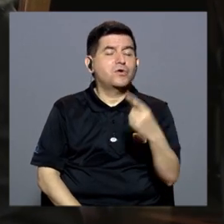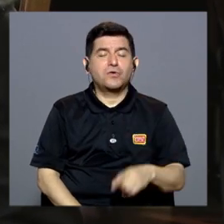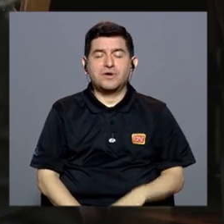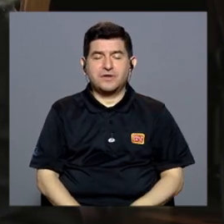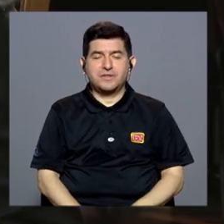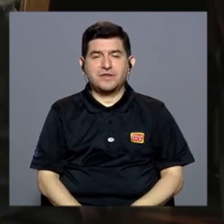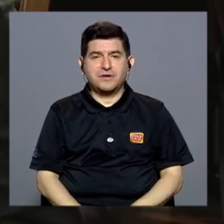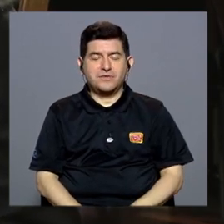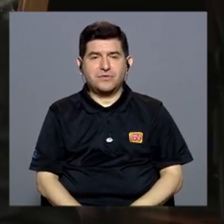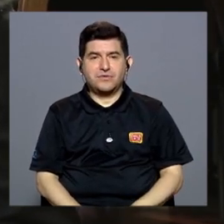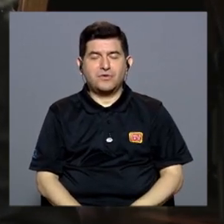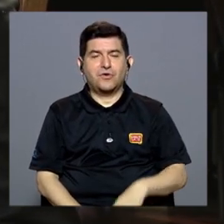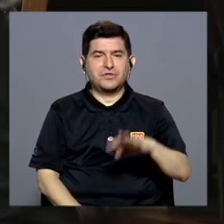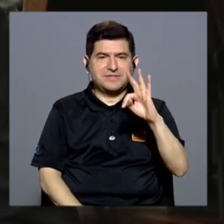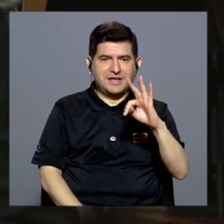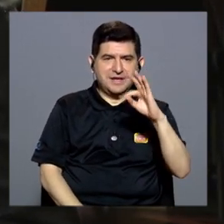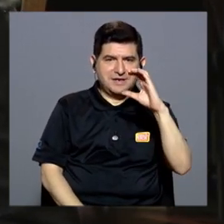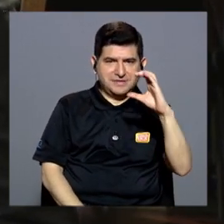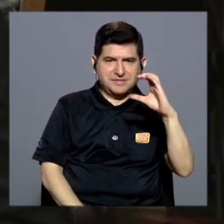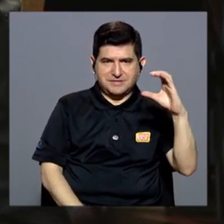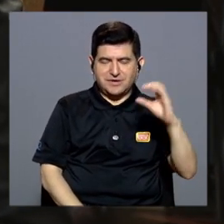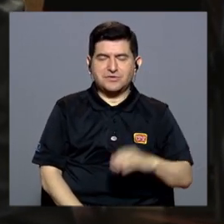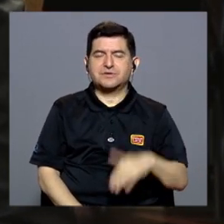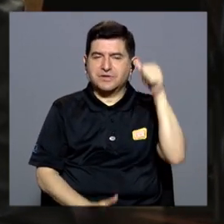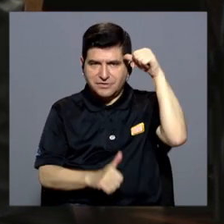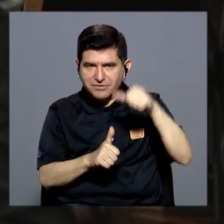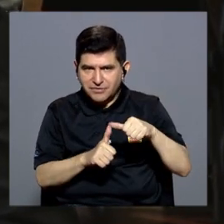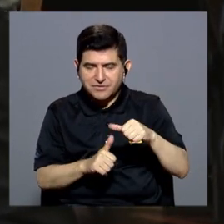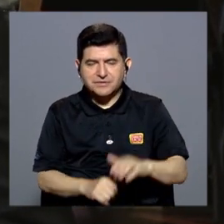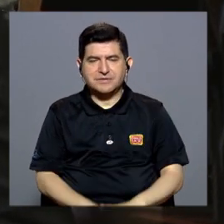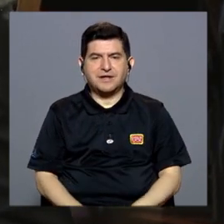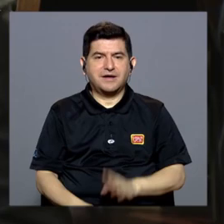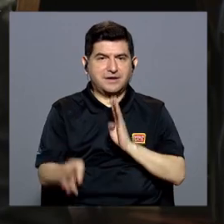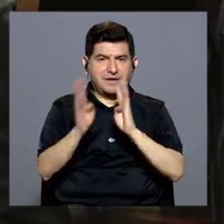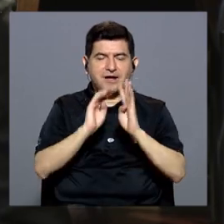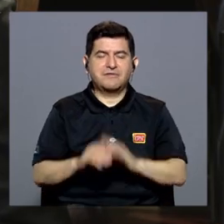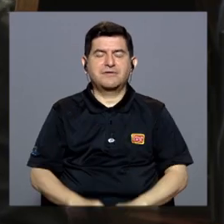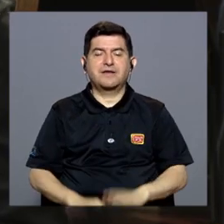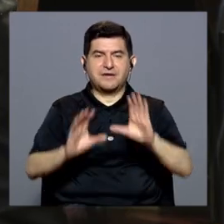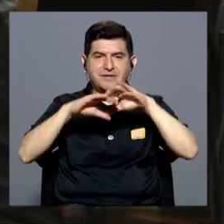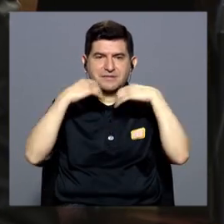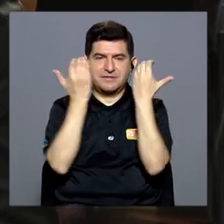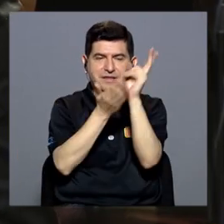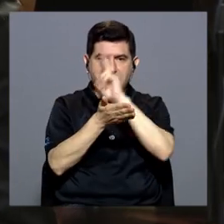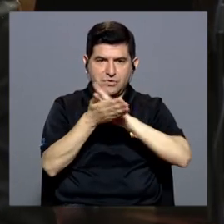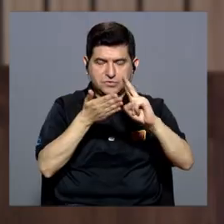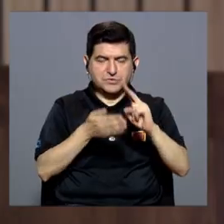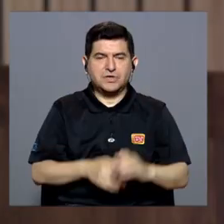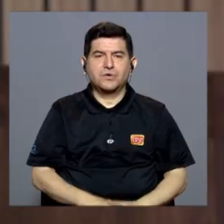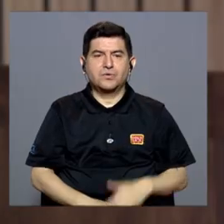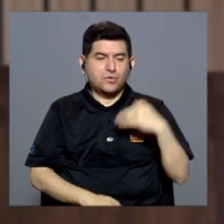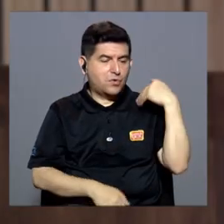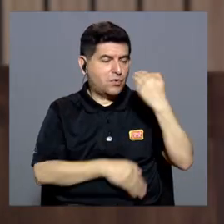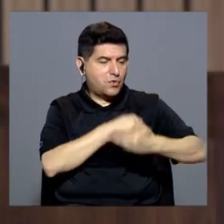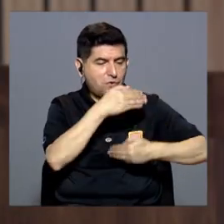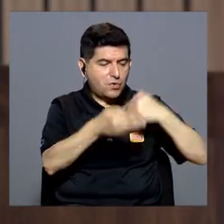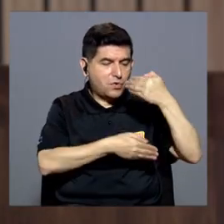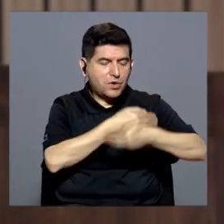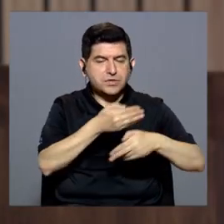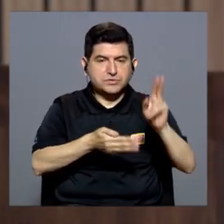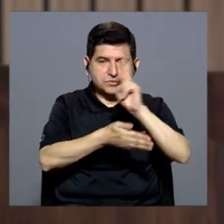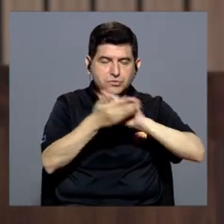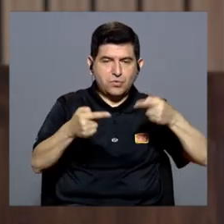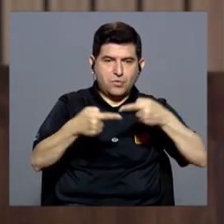este caso también por doña Teresita. Doña Teresita decía desde el Consejo Universitario que la gestión universitaria versus